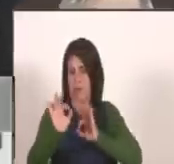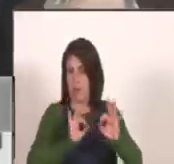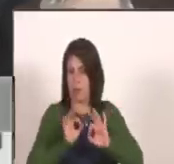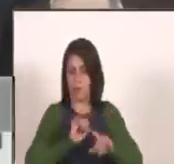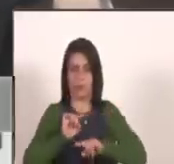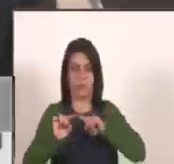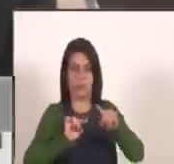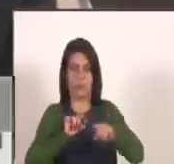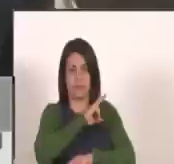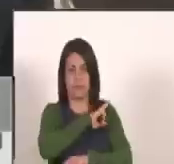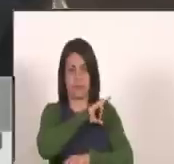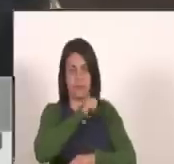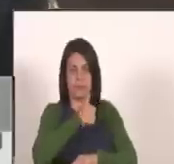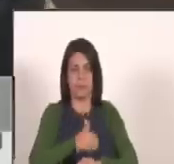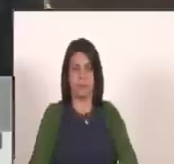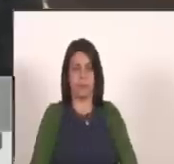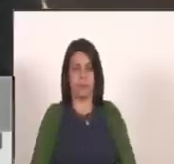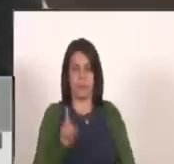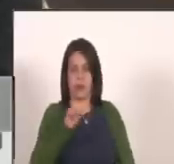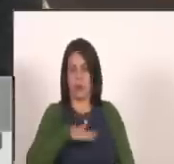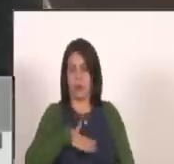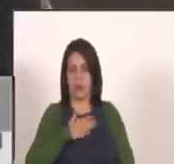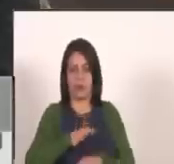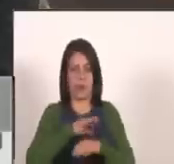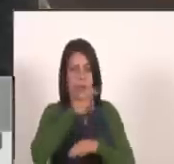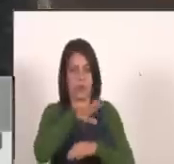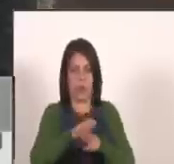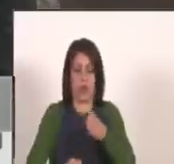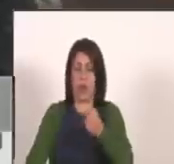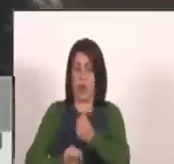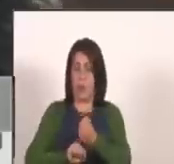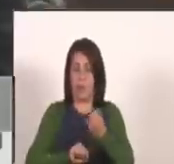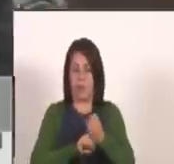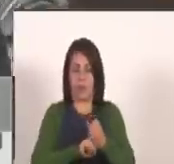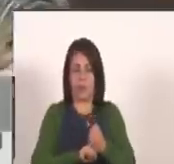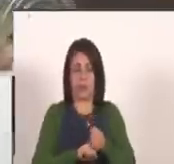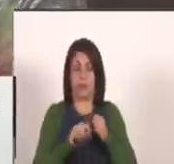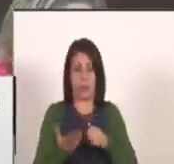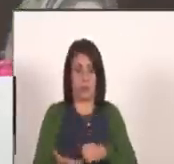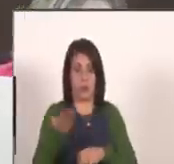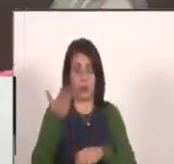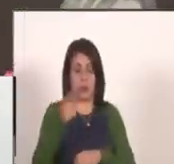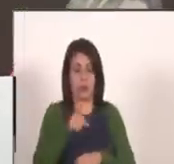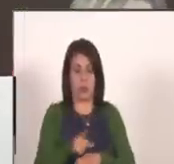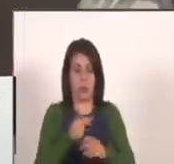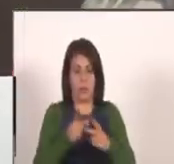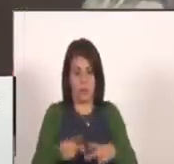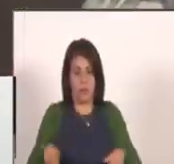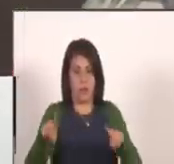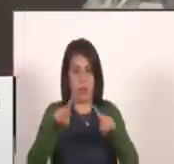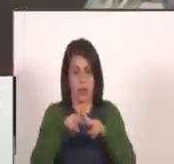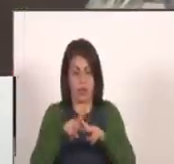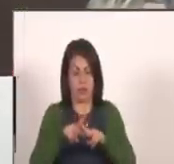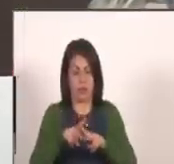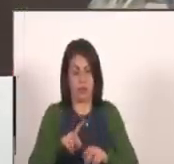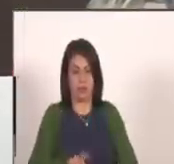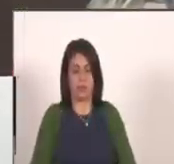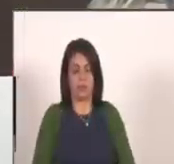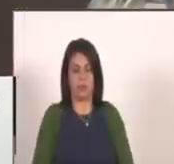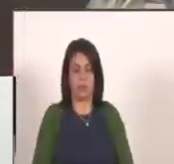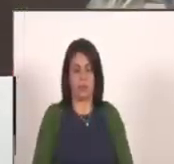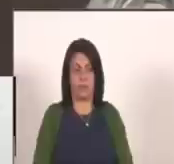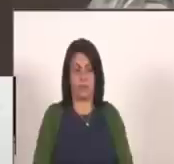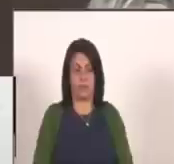cada dirección, y no podemos dejar de apoyar a tan loable baluarte